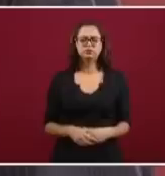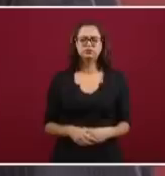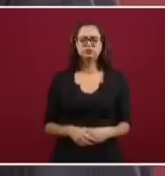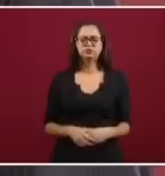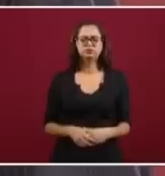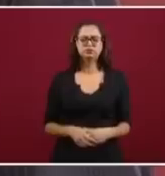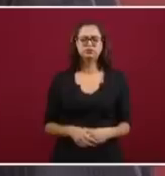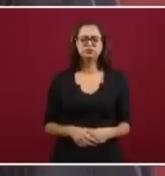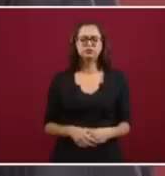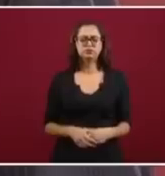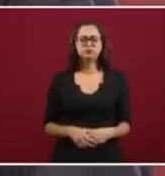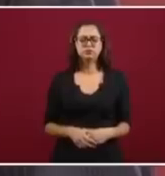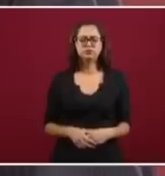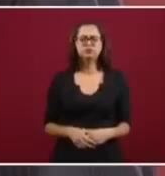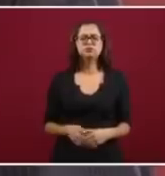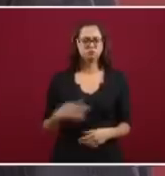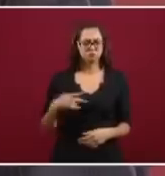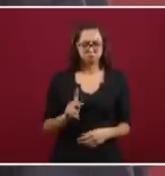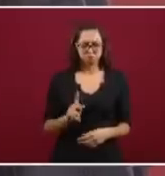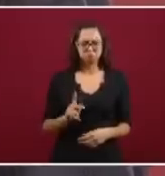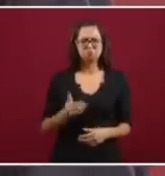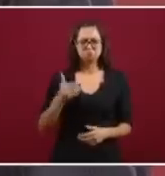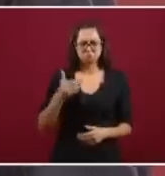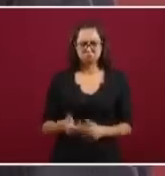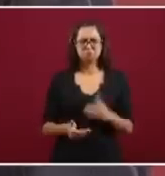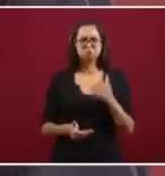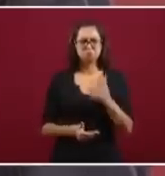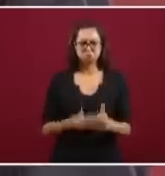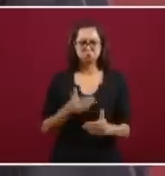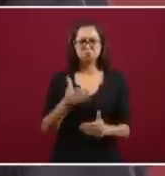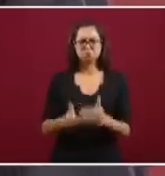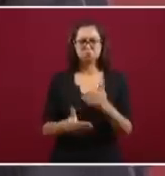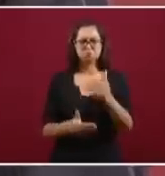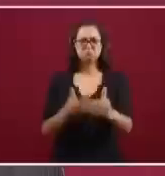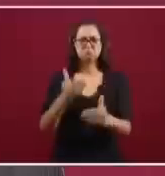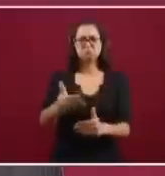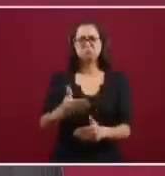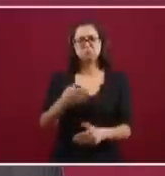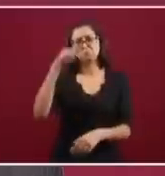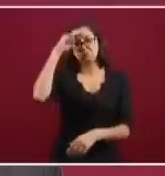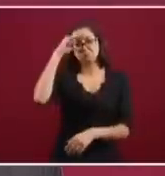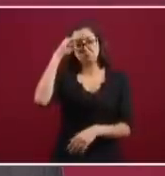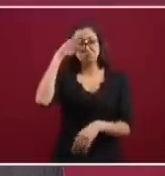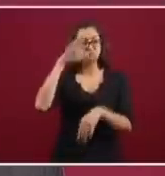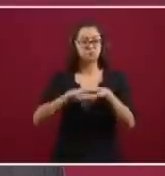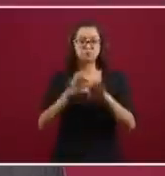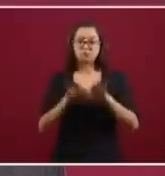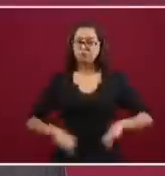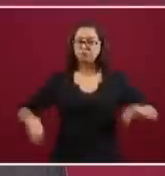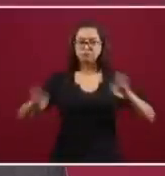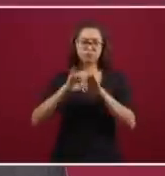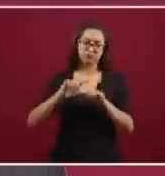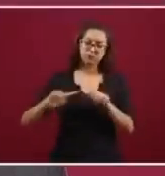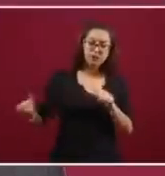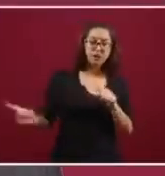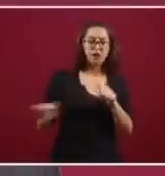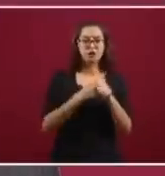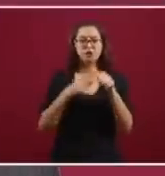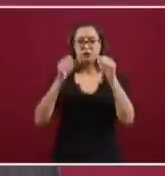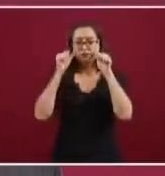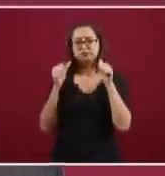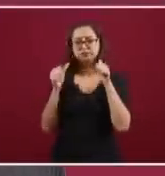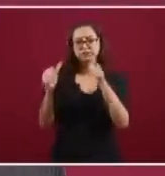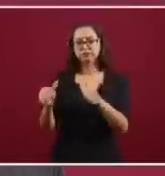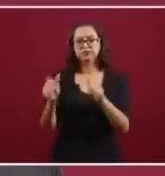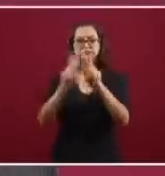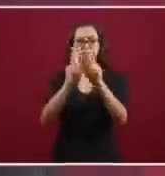pero estamos avanzando en lo que consideramos fundamental para